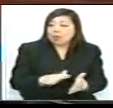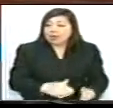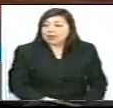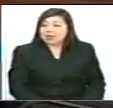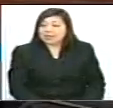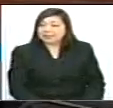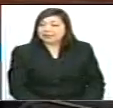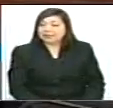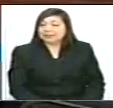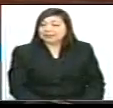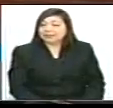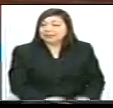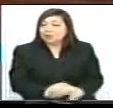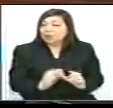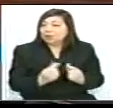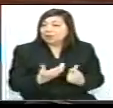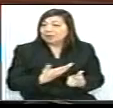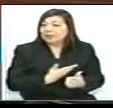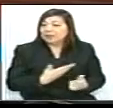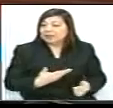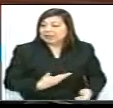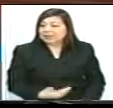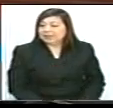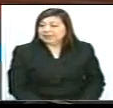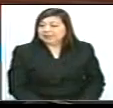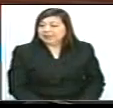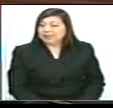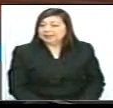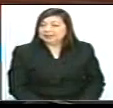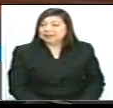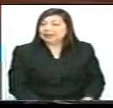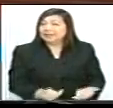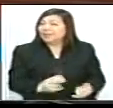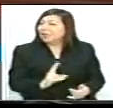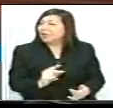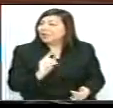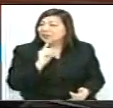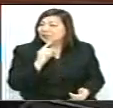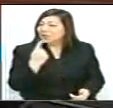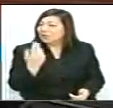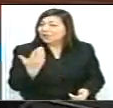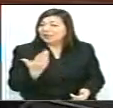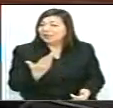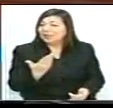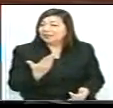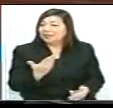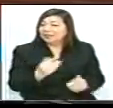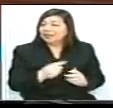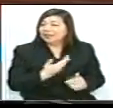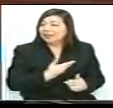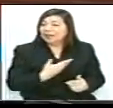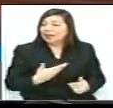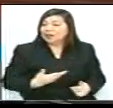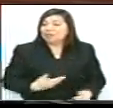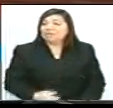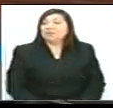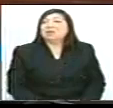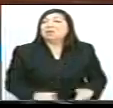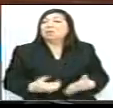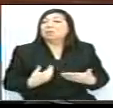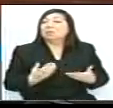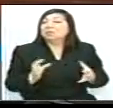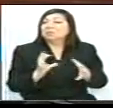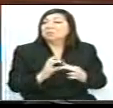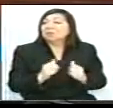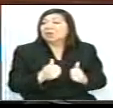criterio entre el Ejecutivo y el Legislativo en este tema. Esto no es un tema solamente de la iniciativa del gobierno, que puede estar muy